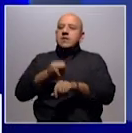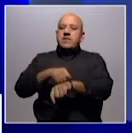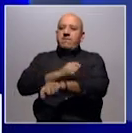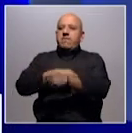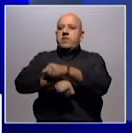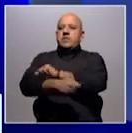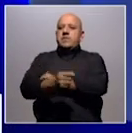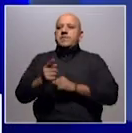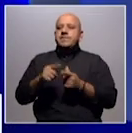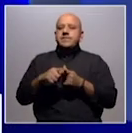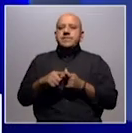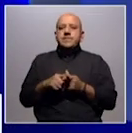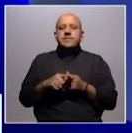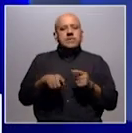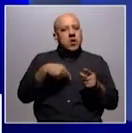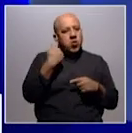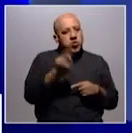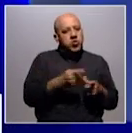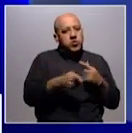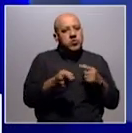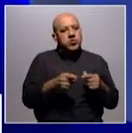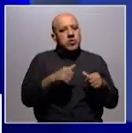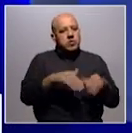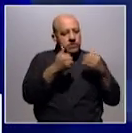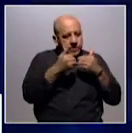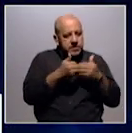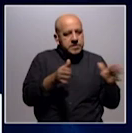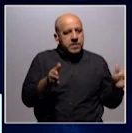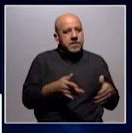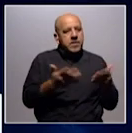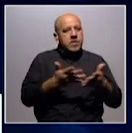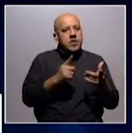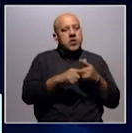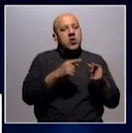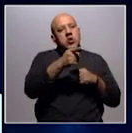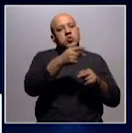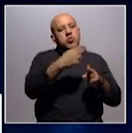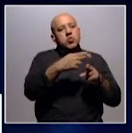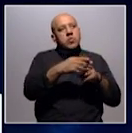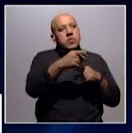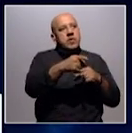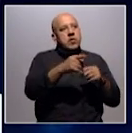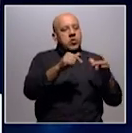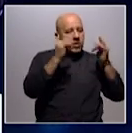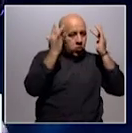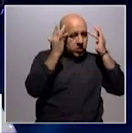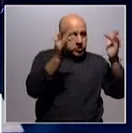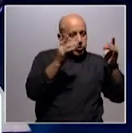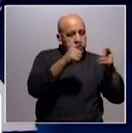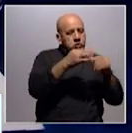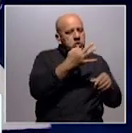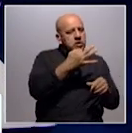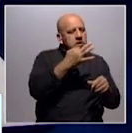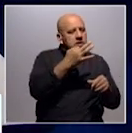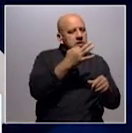de las diferencias naturales entre aquel docente que empezaba y el actual es que hoy su nombre está asociado por supuesto a la docencia pero también en un sentido